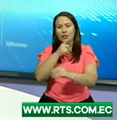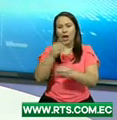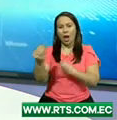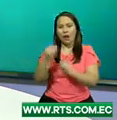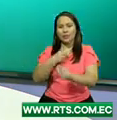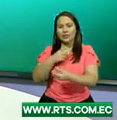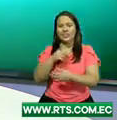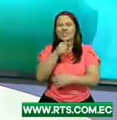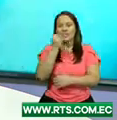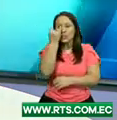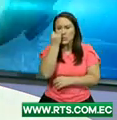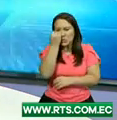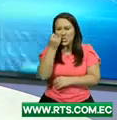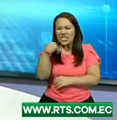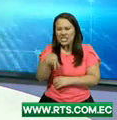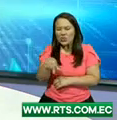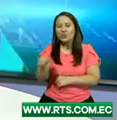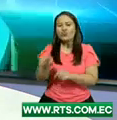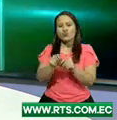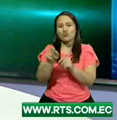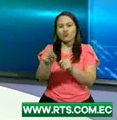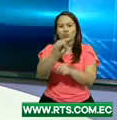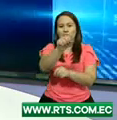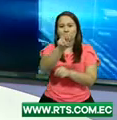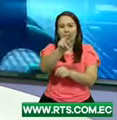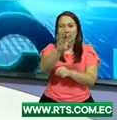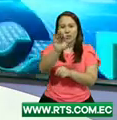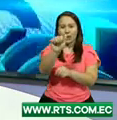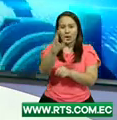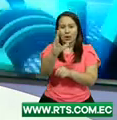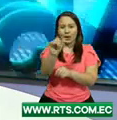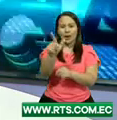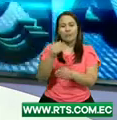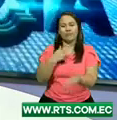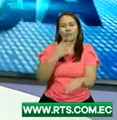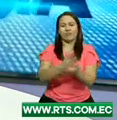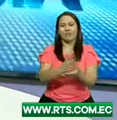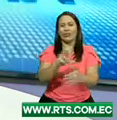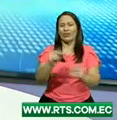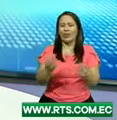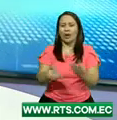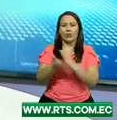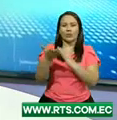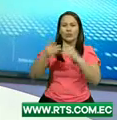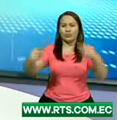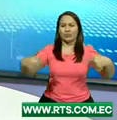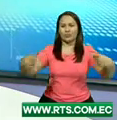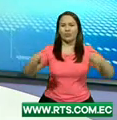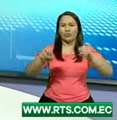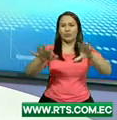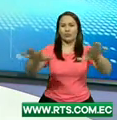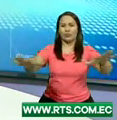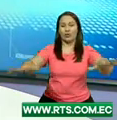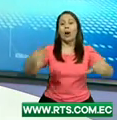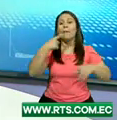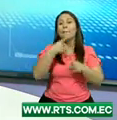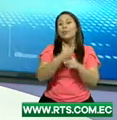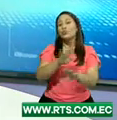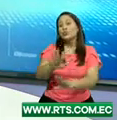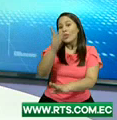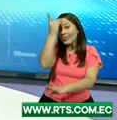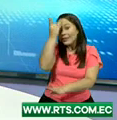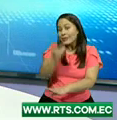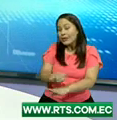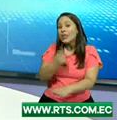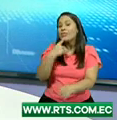por indígenas kichwa de santa clara para impedir la construcción de una central hidroeléctrica esta decisión'